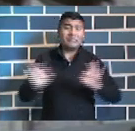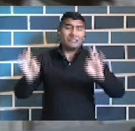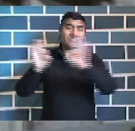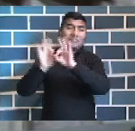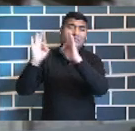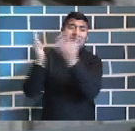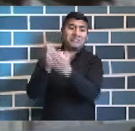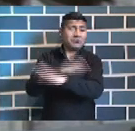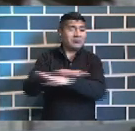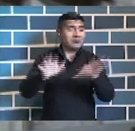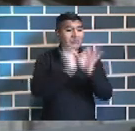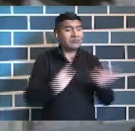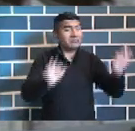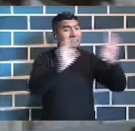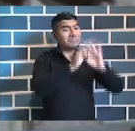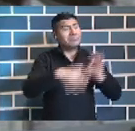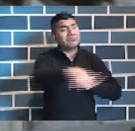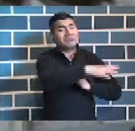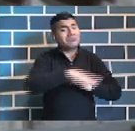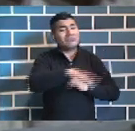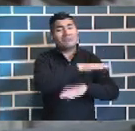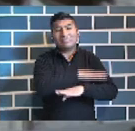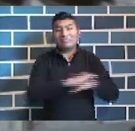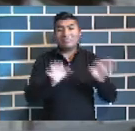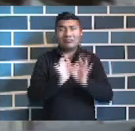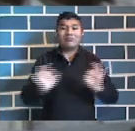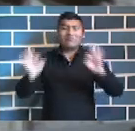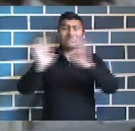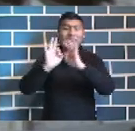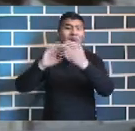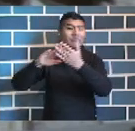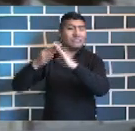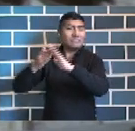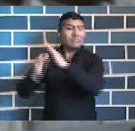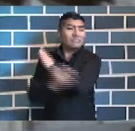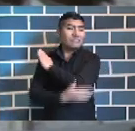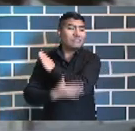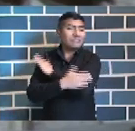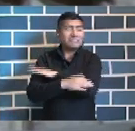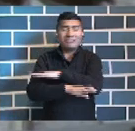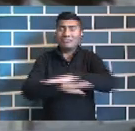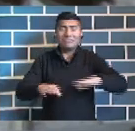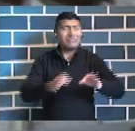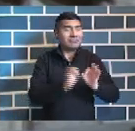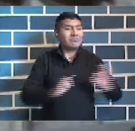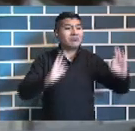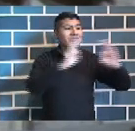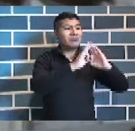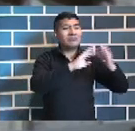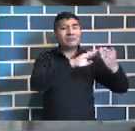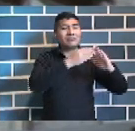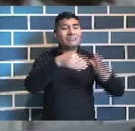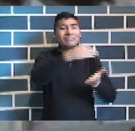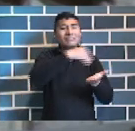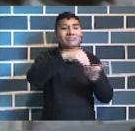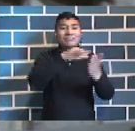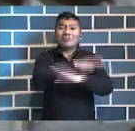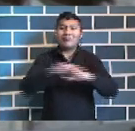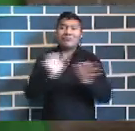me importa mi barrio, no me importa mi pueblo, no me importa mi ciudad, no me importa mi